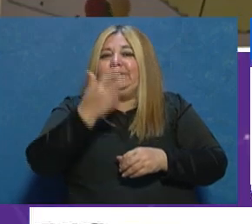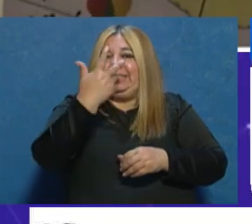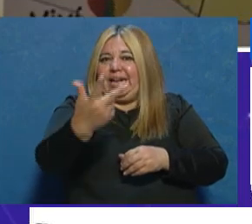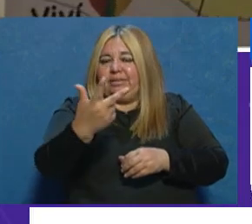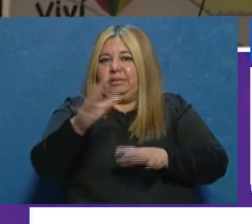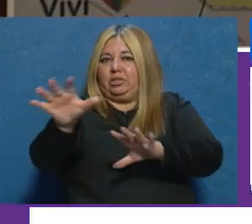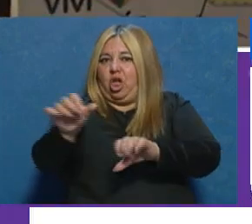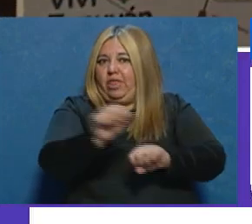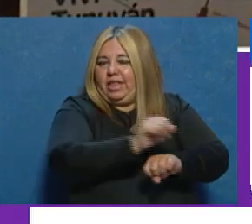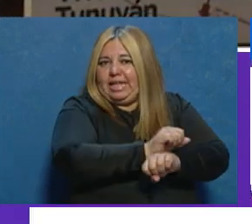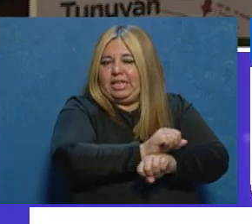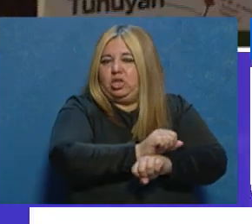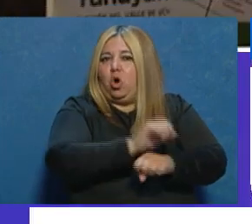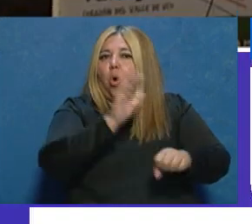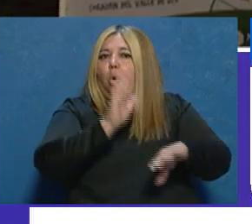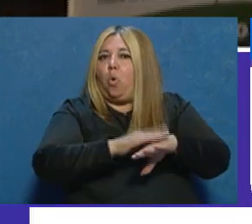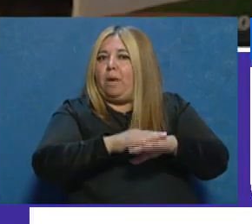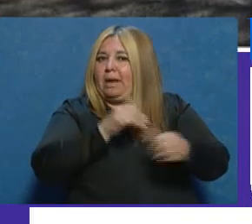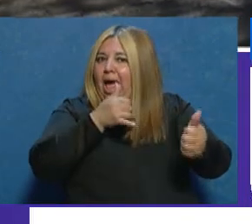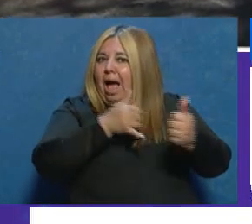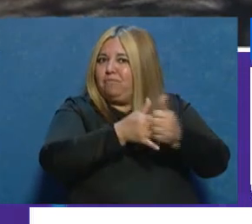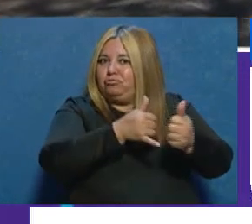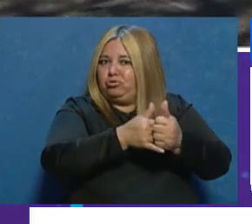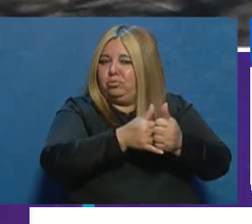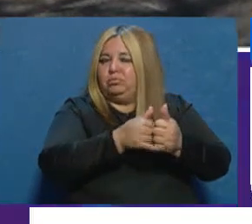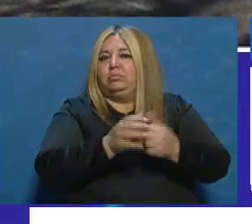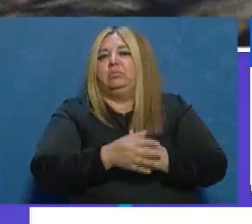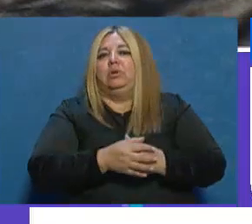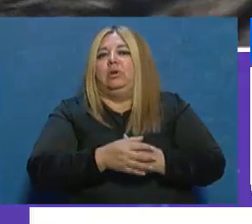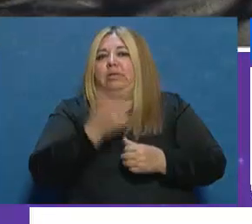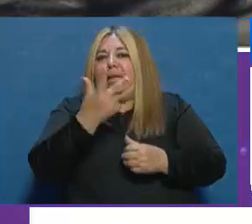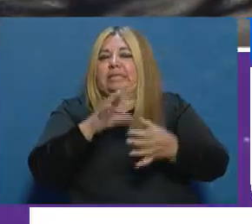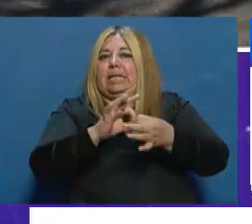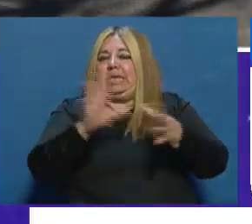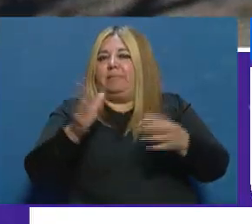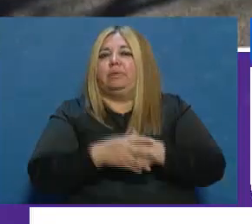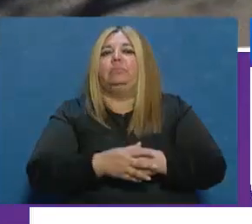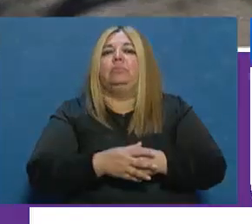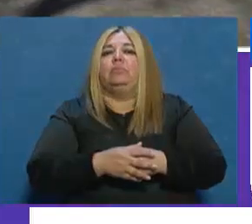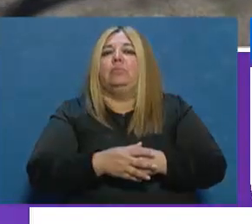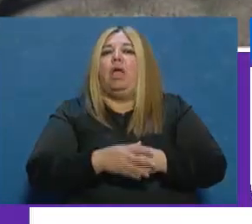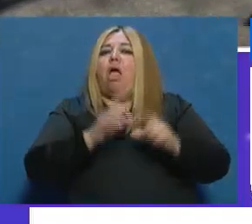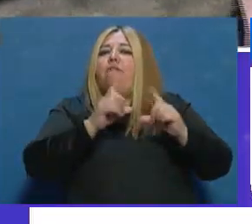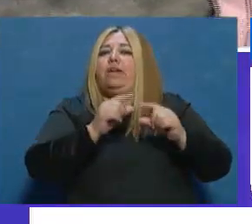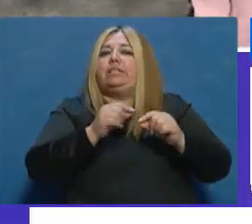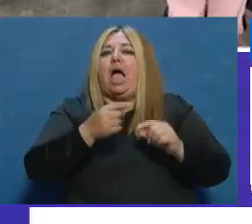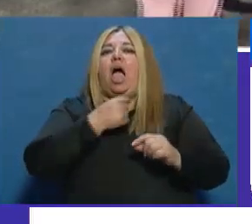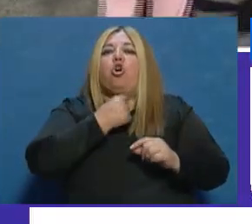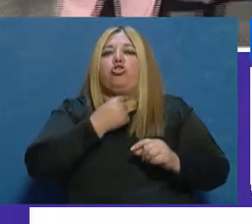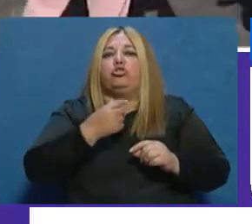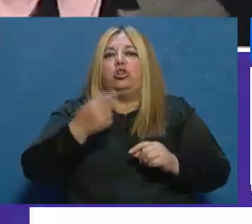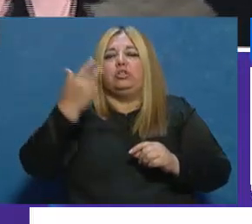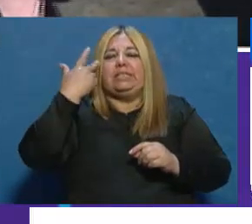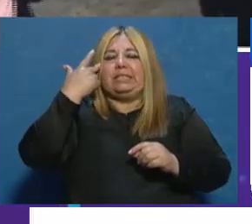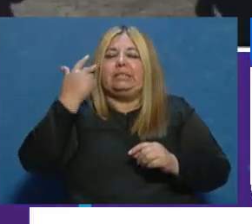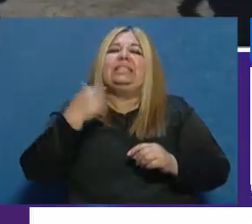detenidos por este hecho. Recordemos, es un hecho que ocurrió el 18 de agosto, cerca del mediodía, en el distrito